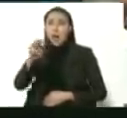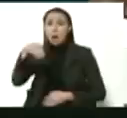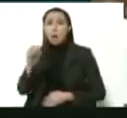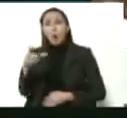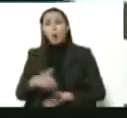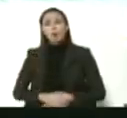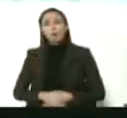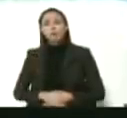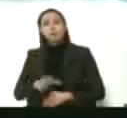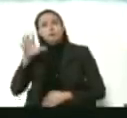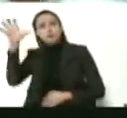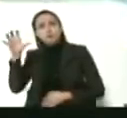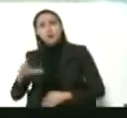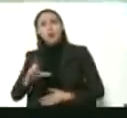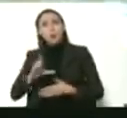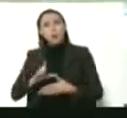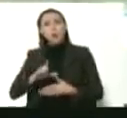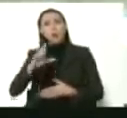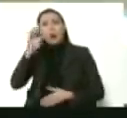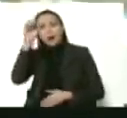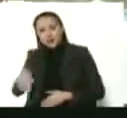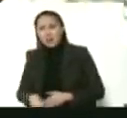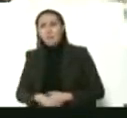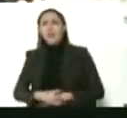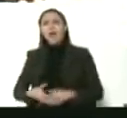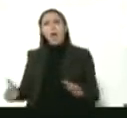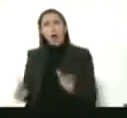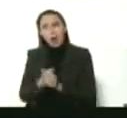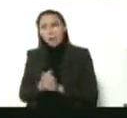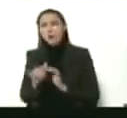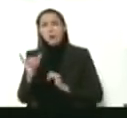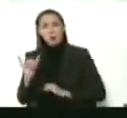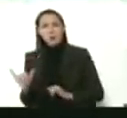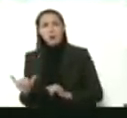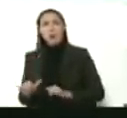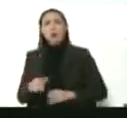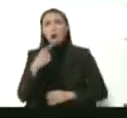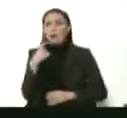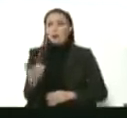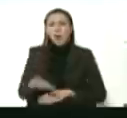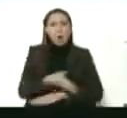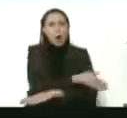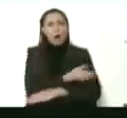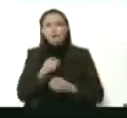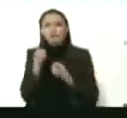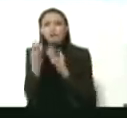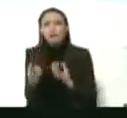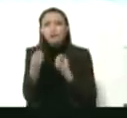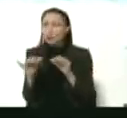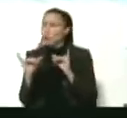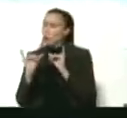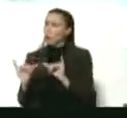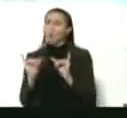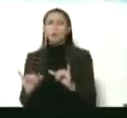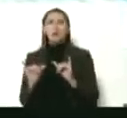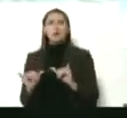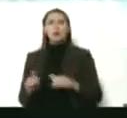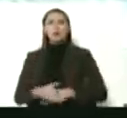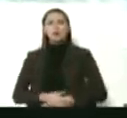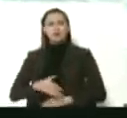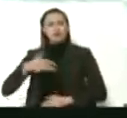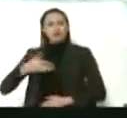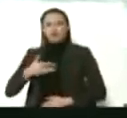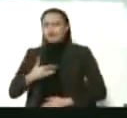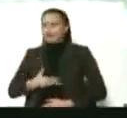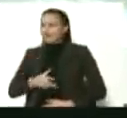país de América Latina también, un amigo de ese país, ya yo se los conté a ustedes, lo mismo. Y se sentía